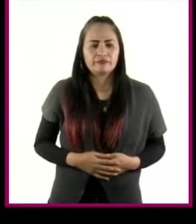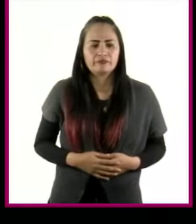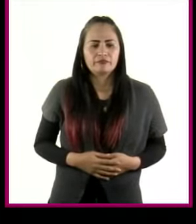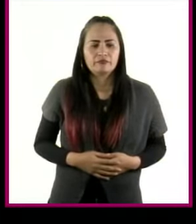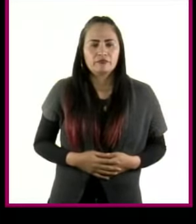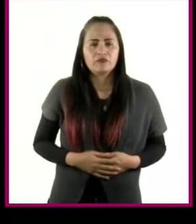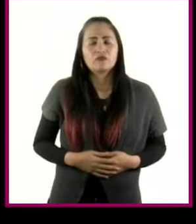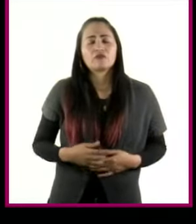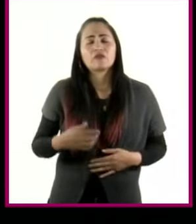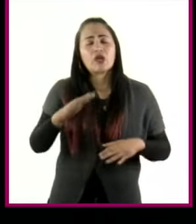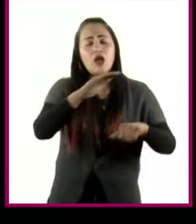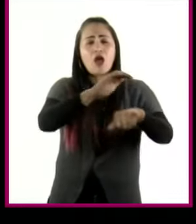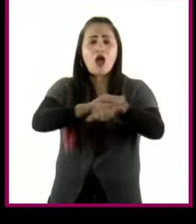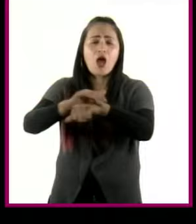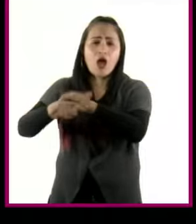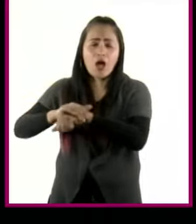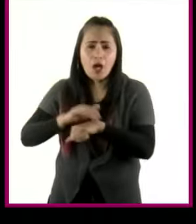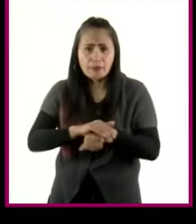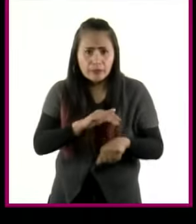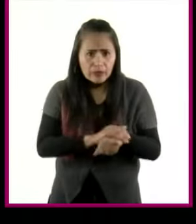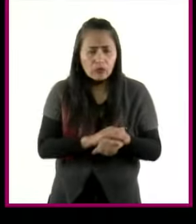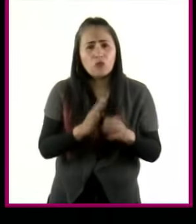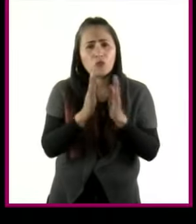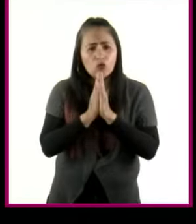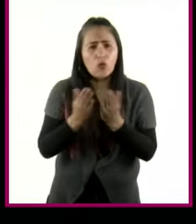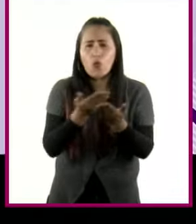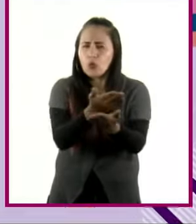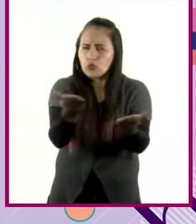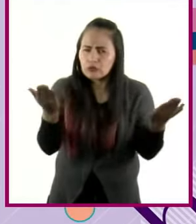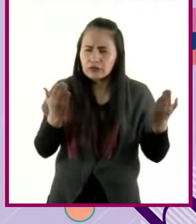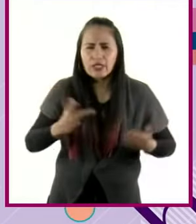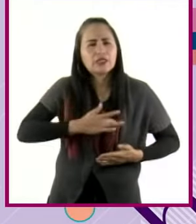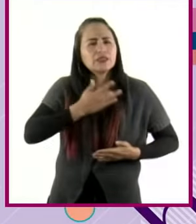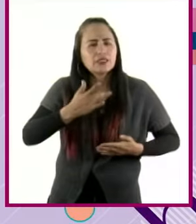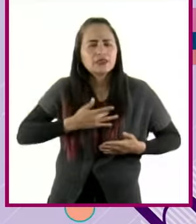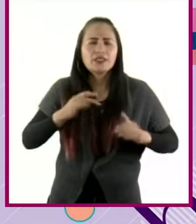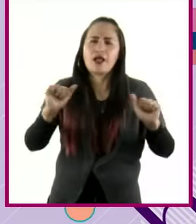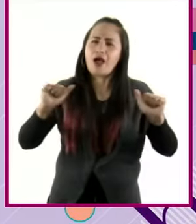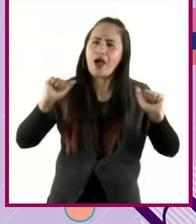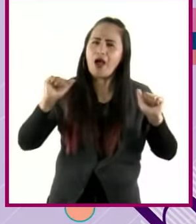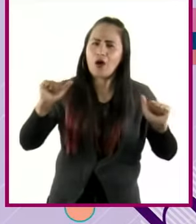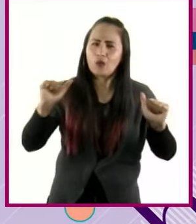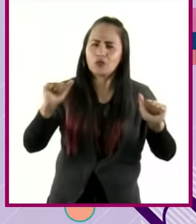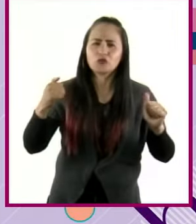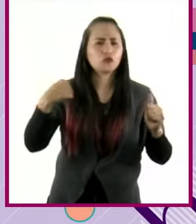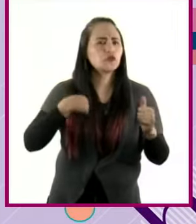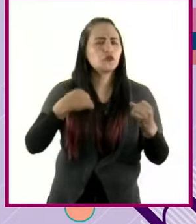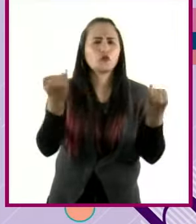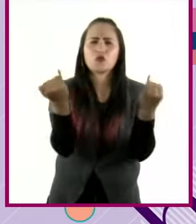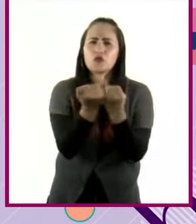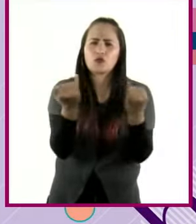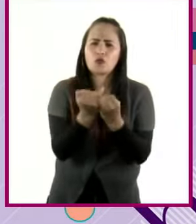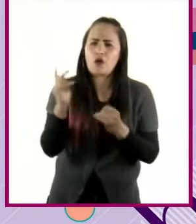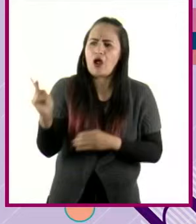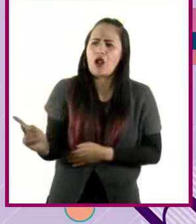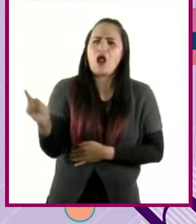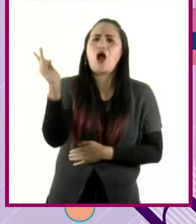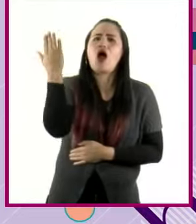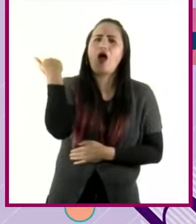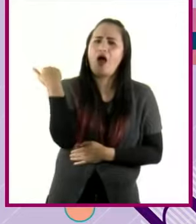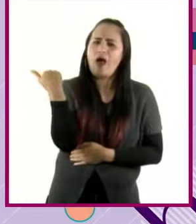Os ruego, amigos, que la paséis agradablemente, porque yo también fui tal como vosotros